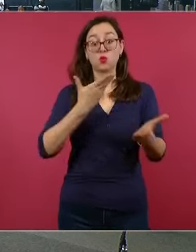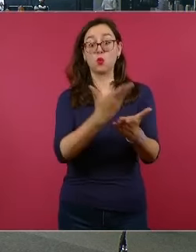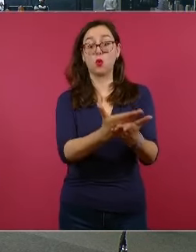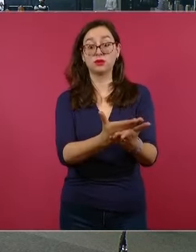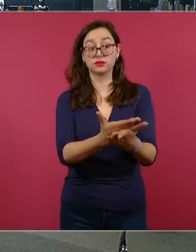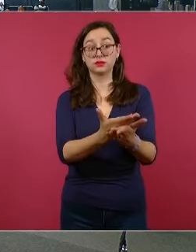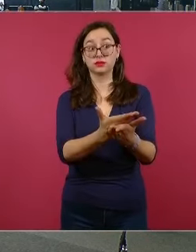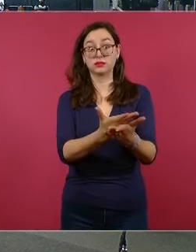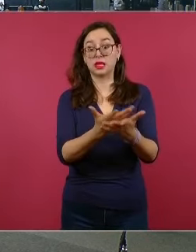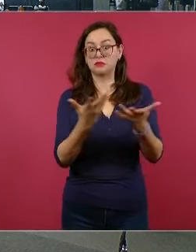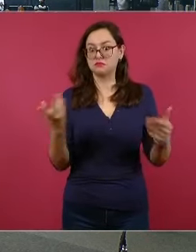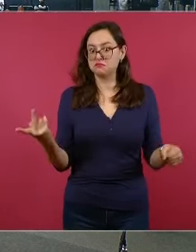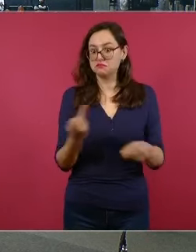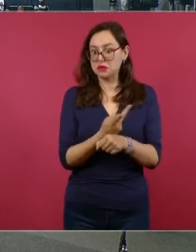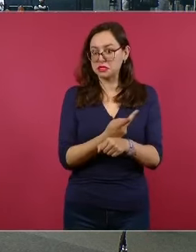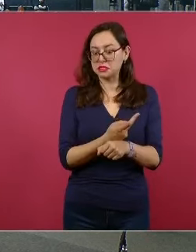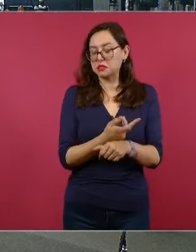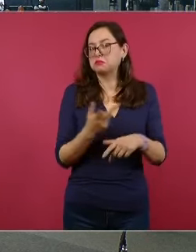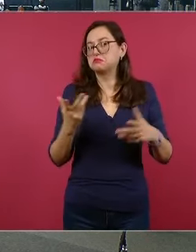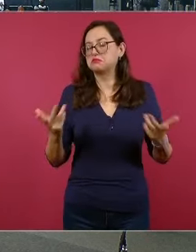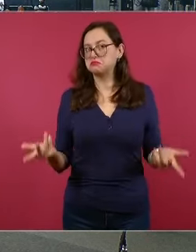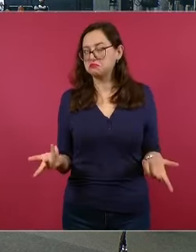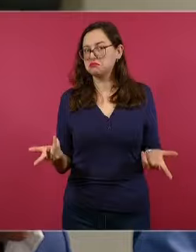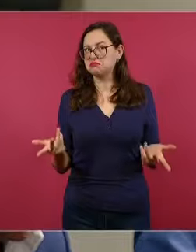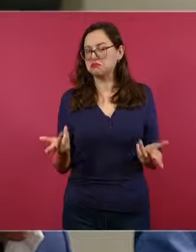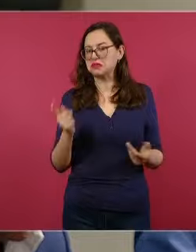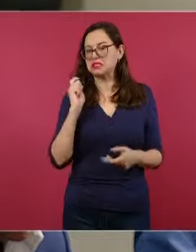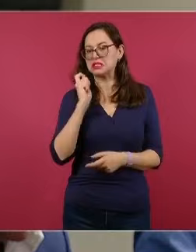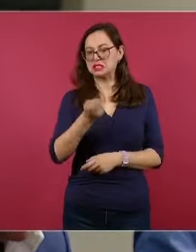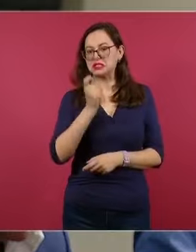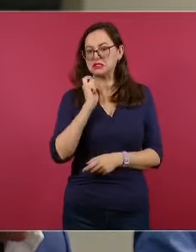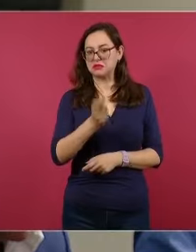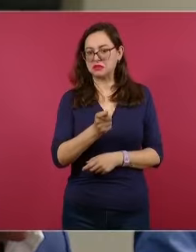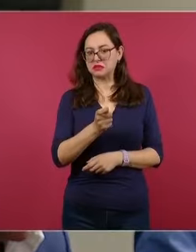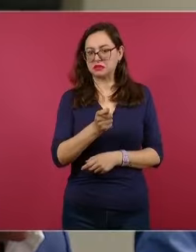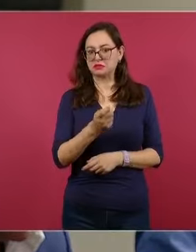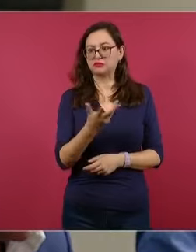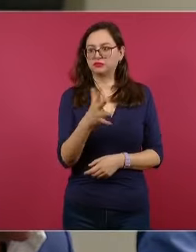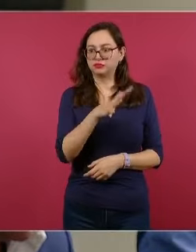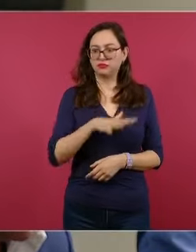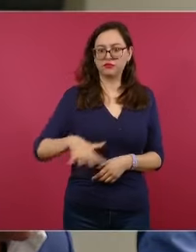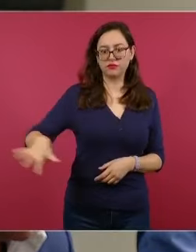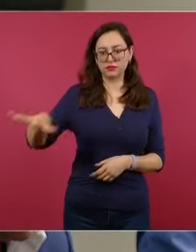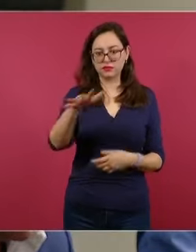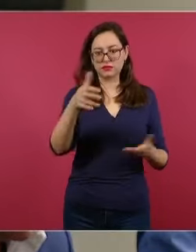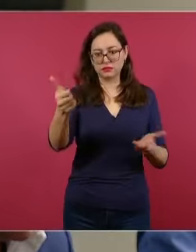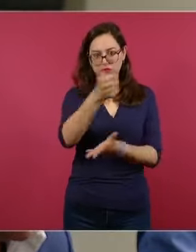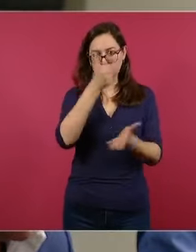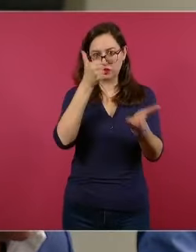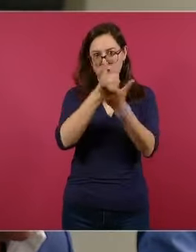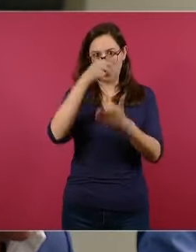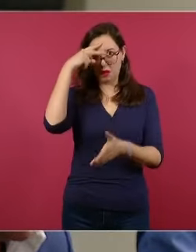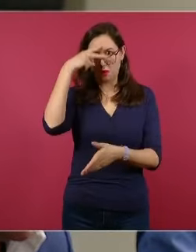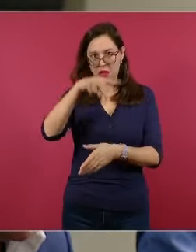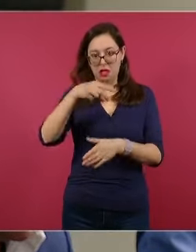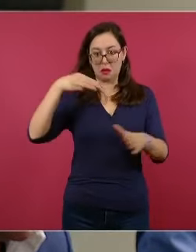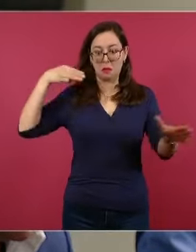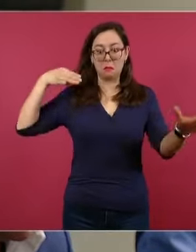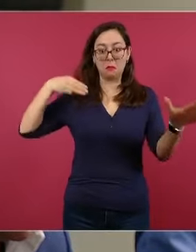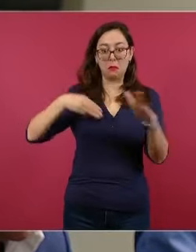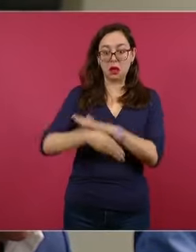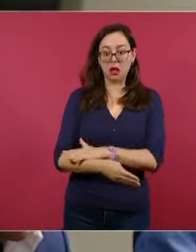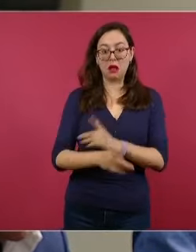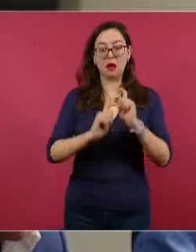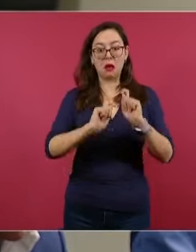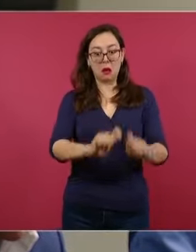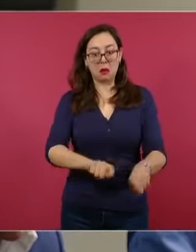pues prácticamente una nueva ley que inicia la privatización del sistema colectivo del